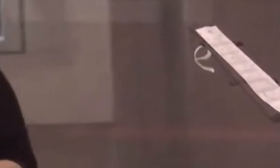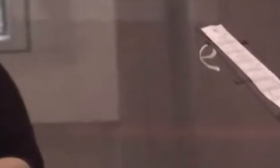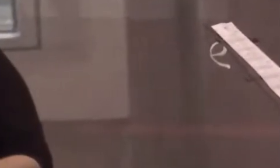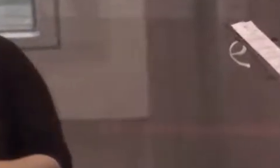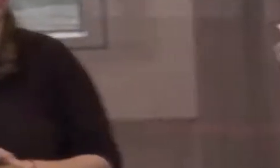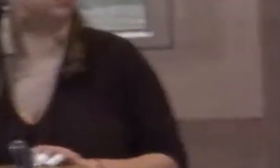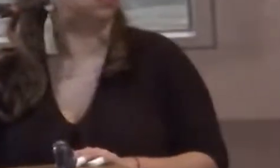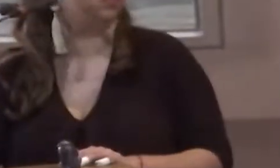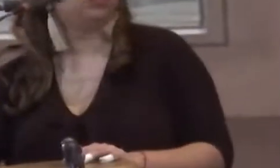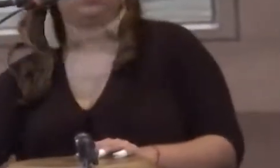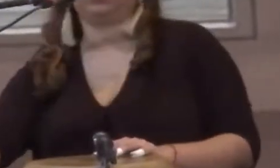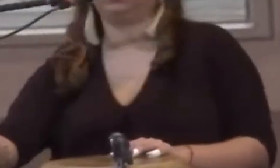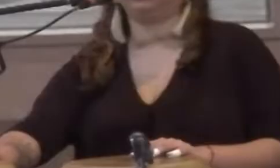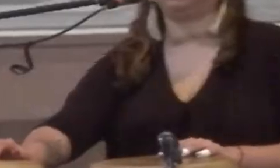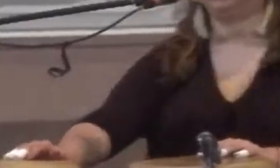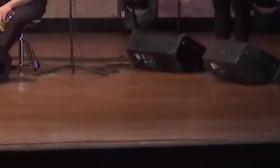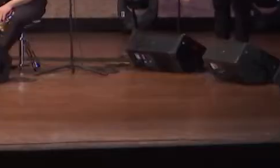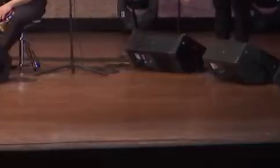así.